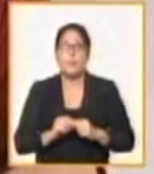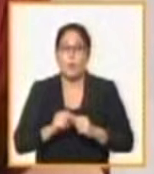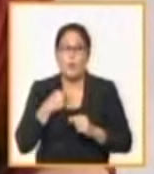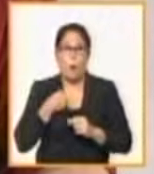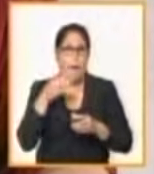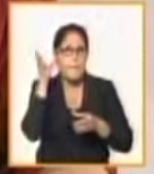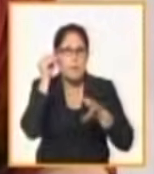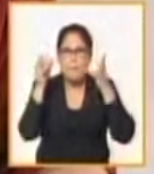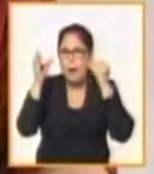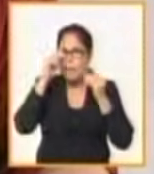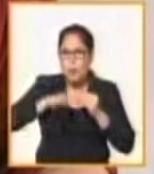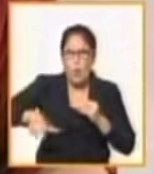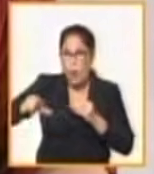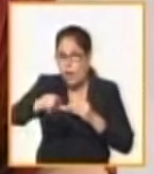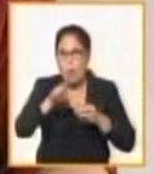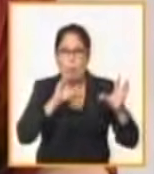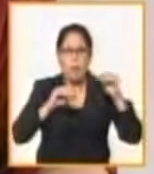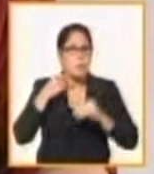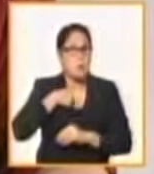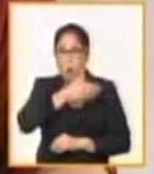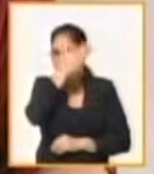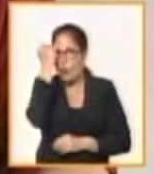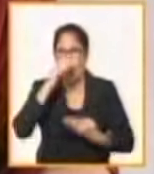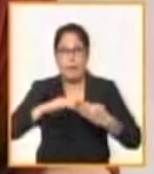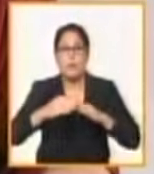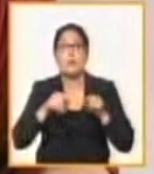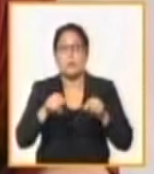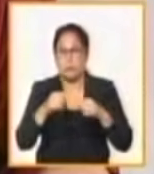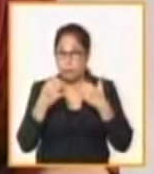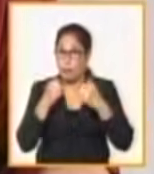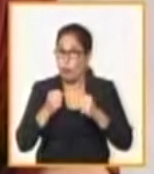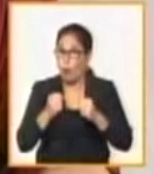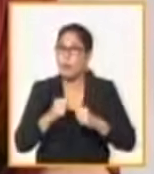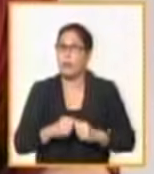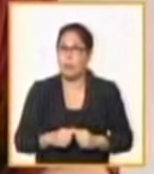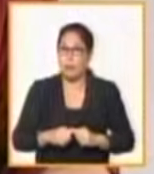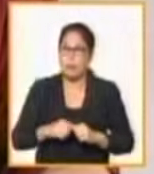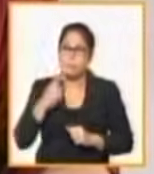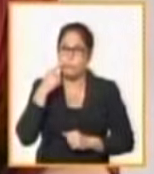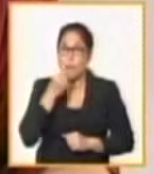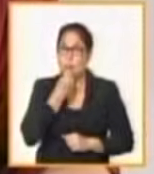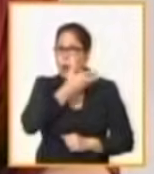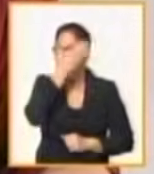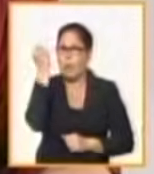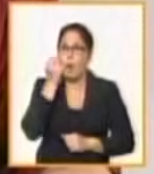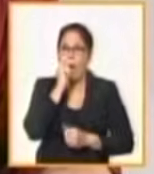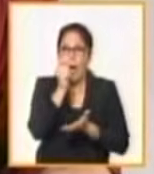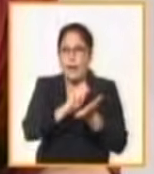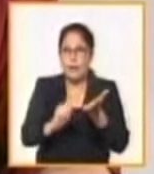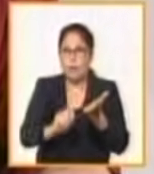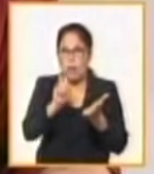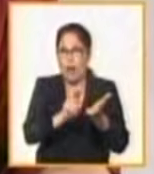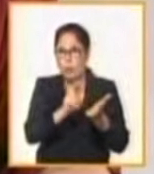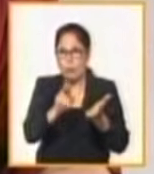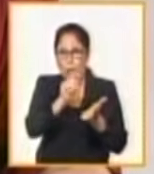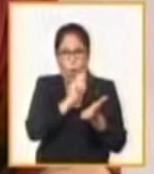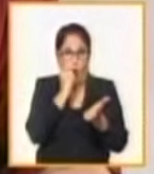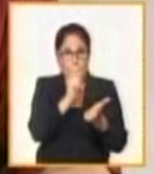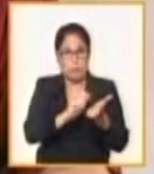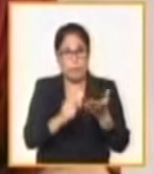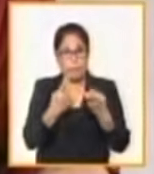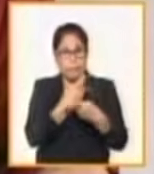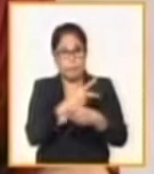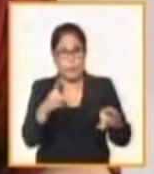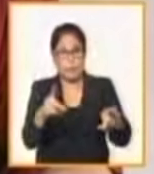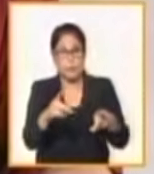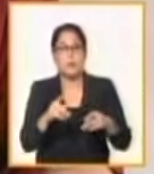no olvidaré las discusiones que se produjeron ahí, sobre todo un escritor católico de prestigio,